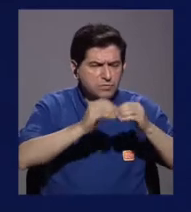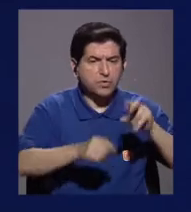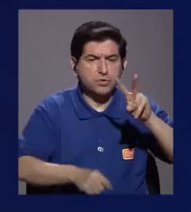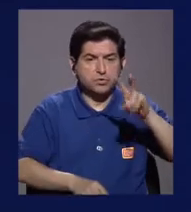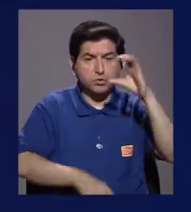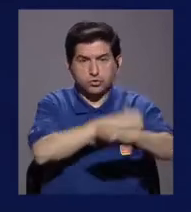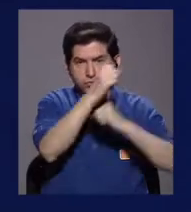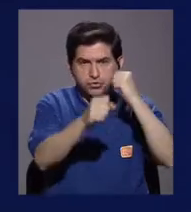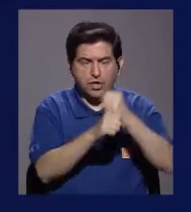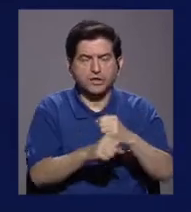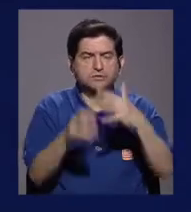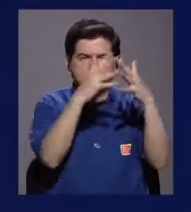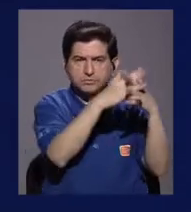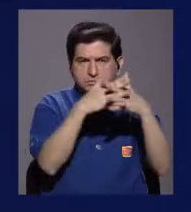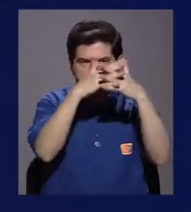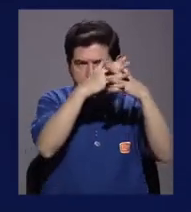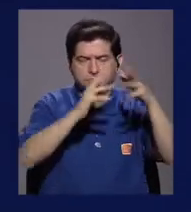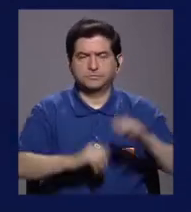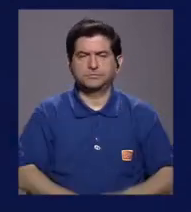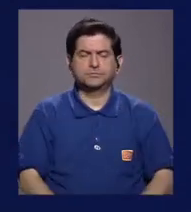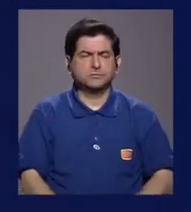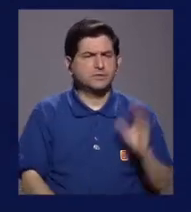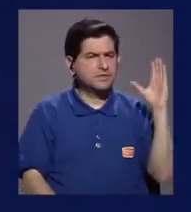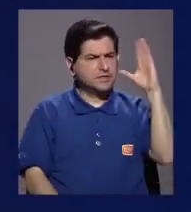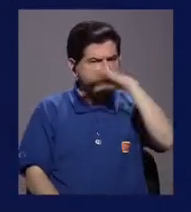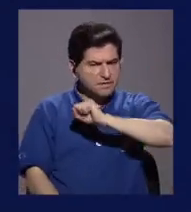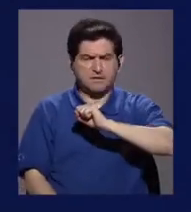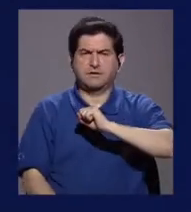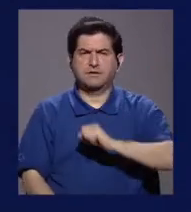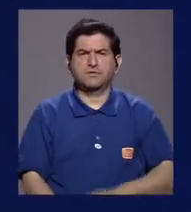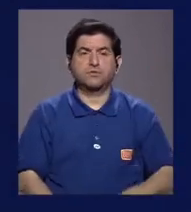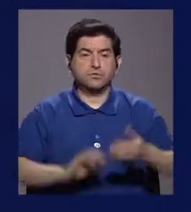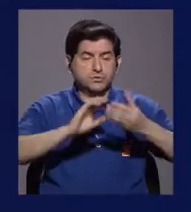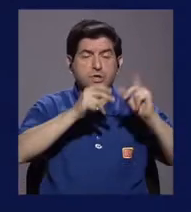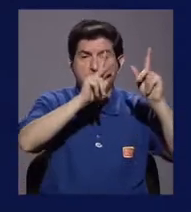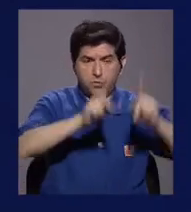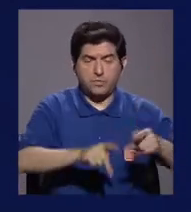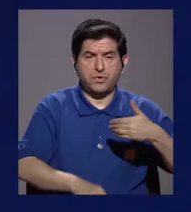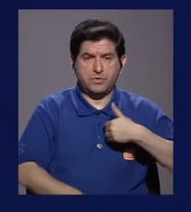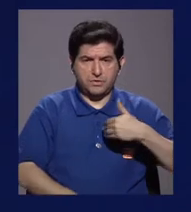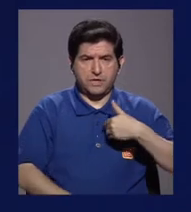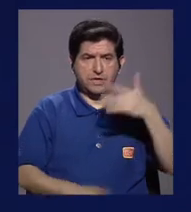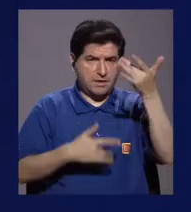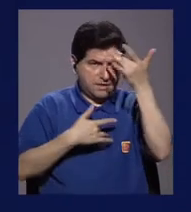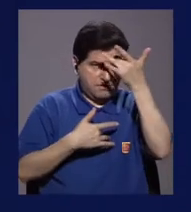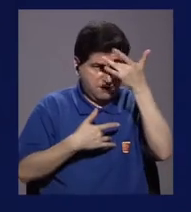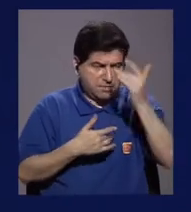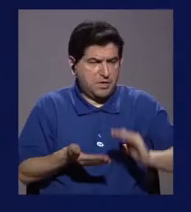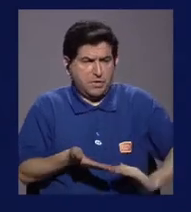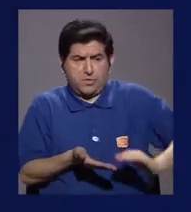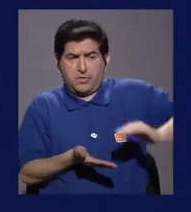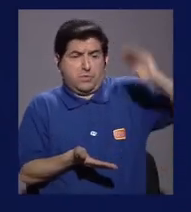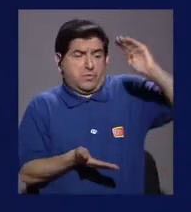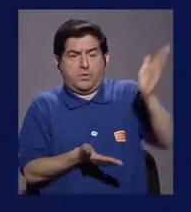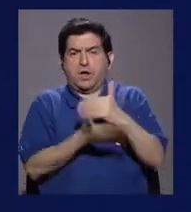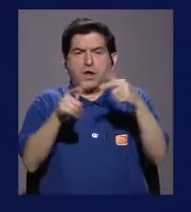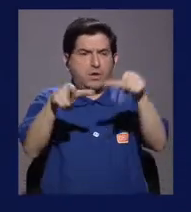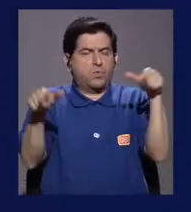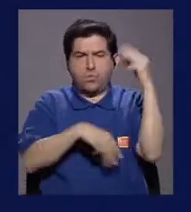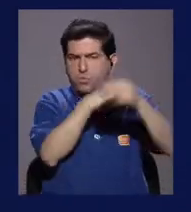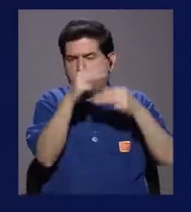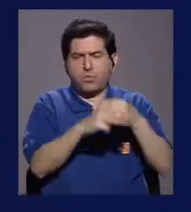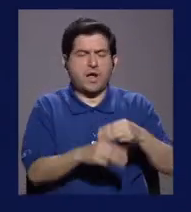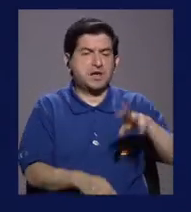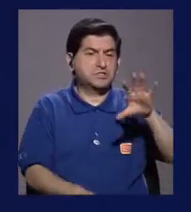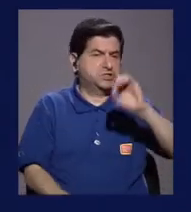más de 200 años en los eeuu y vimos que aunque el número de gente que tiene con tuberculosis es altísima en algunas